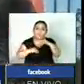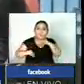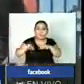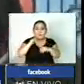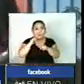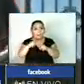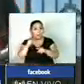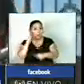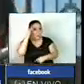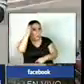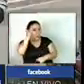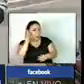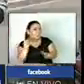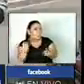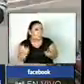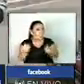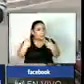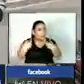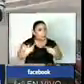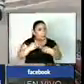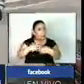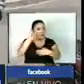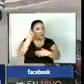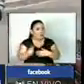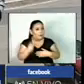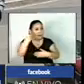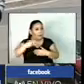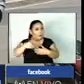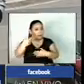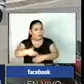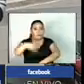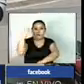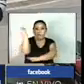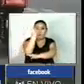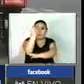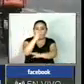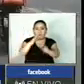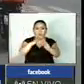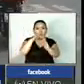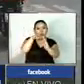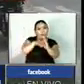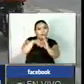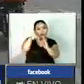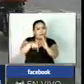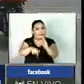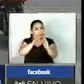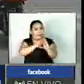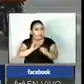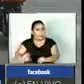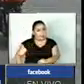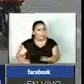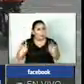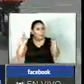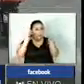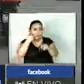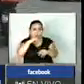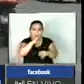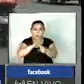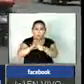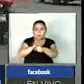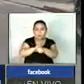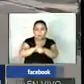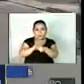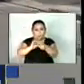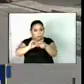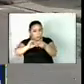brindaría una oportunidad pocos días después se decretó la cuarentena domiciliar en el país a causa del coronavirus la situación de